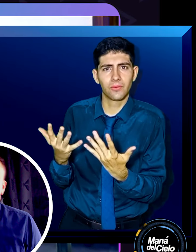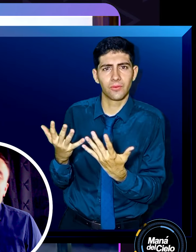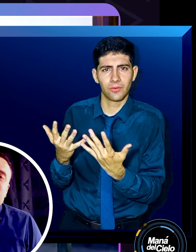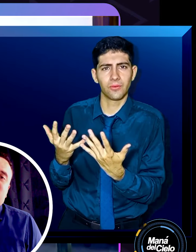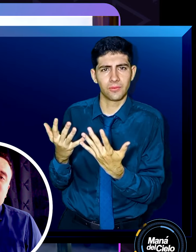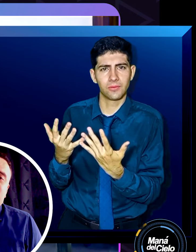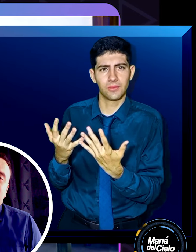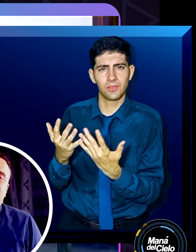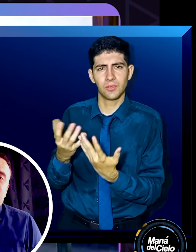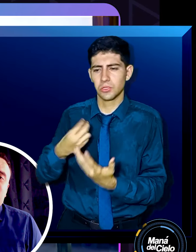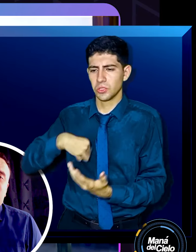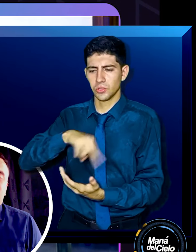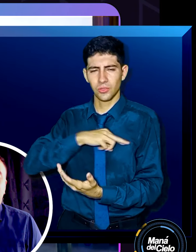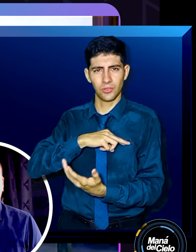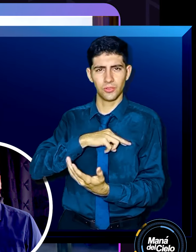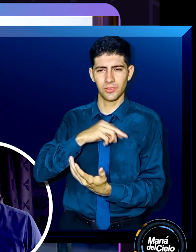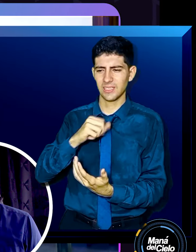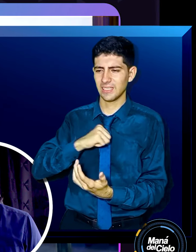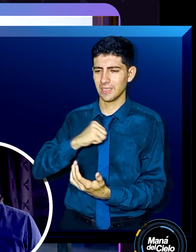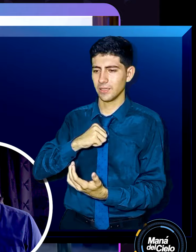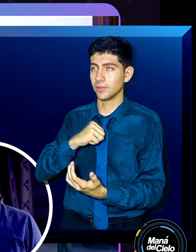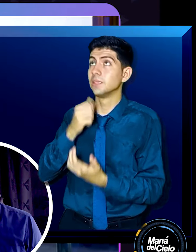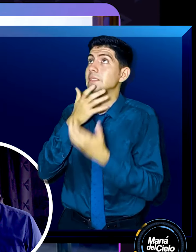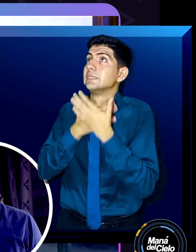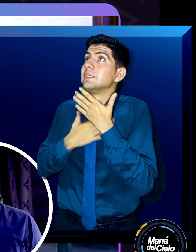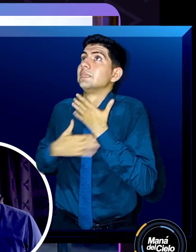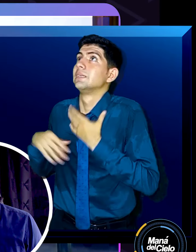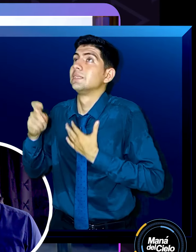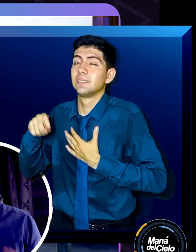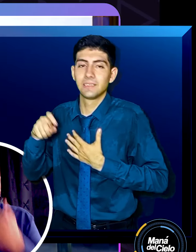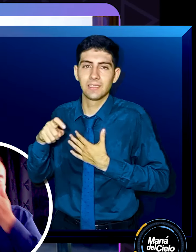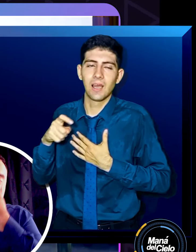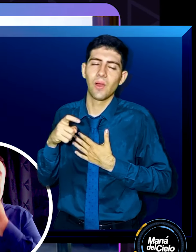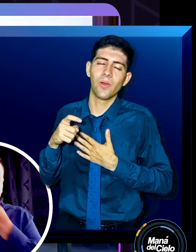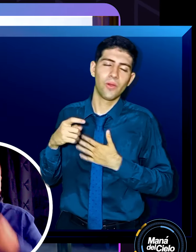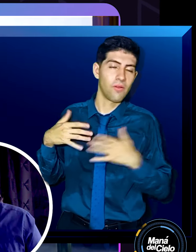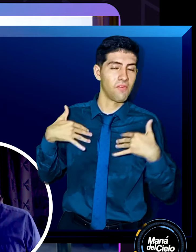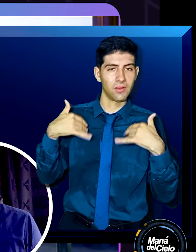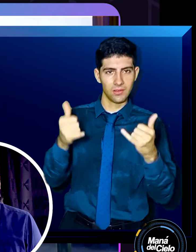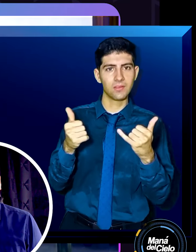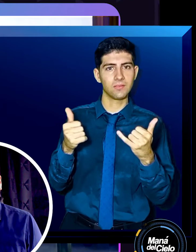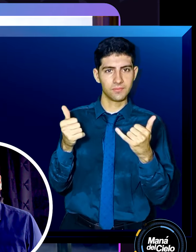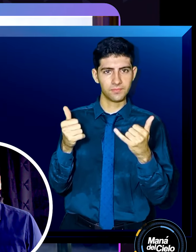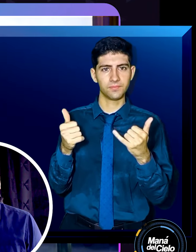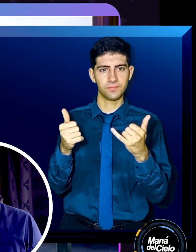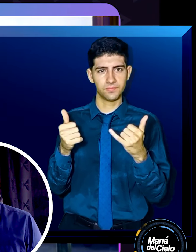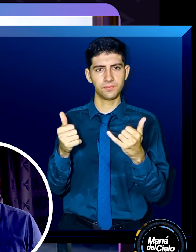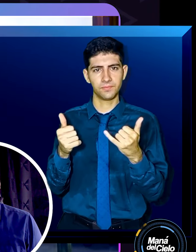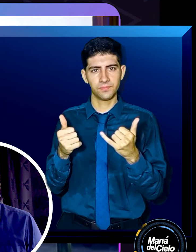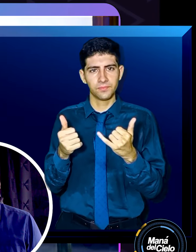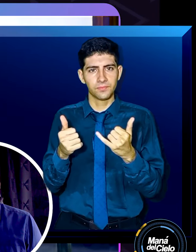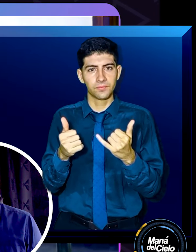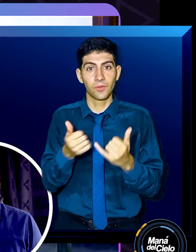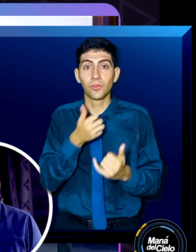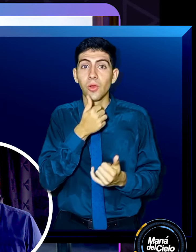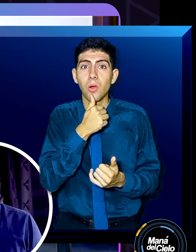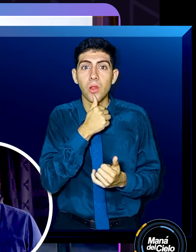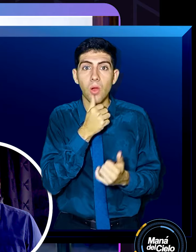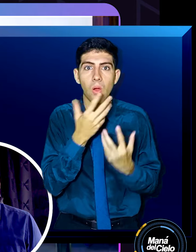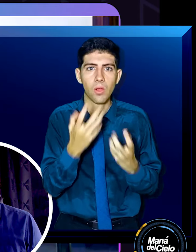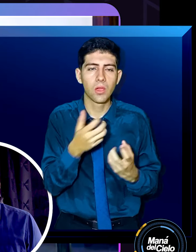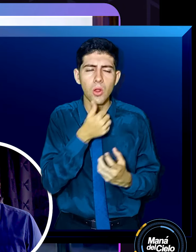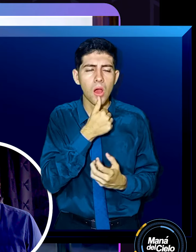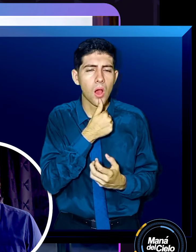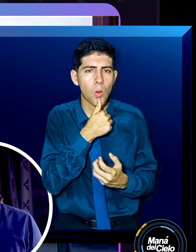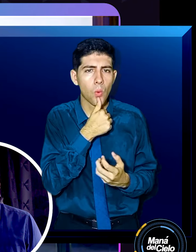Hay agua. Y cuando uno tiene sed y sabe que hay agua, le da alegría. Al fin, vamos a salvar un poco de